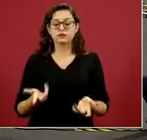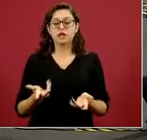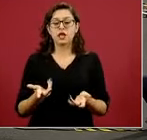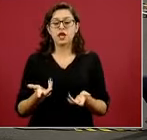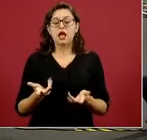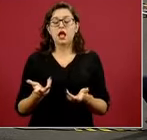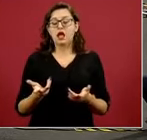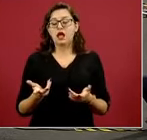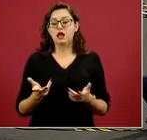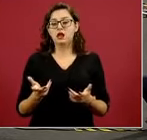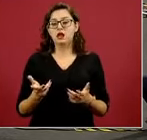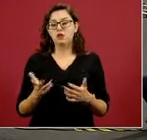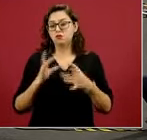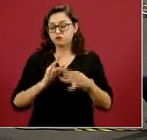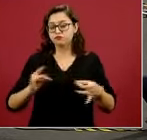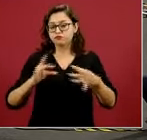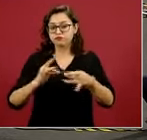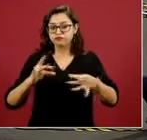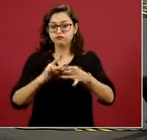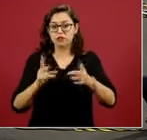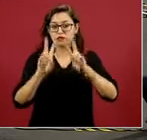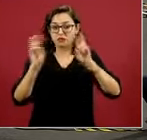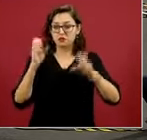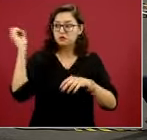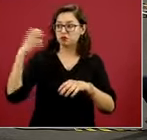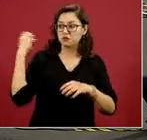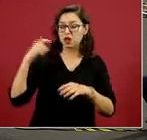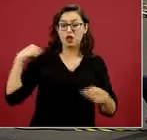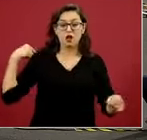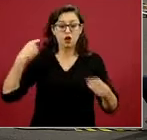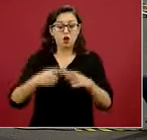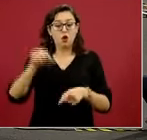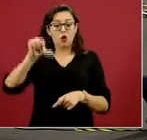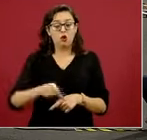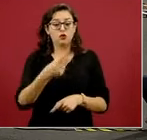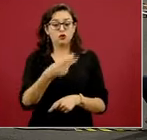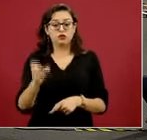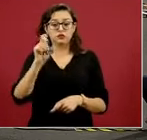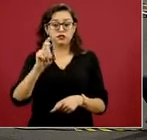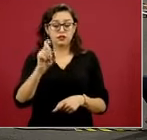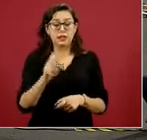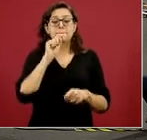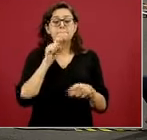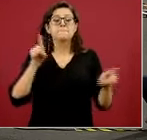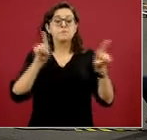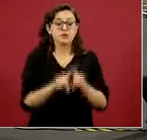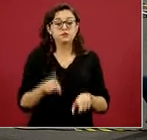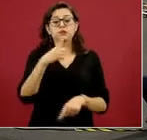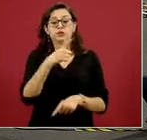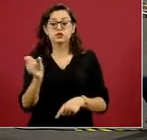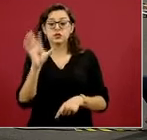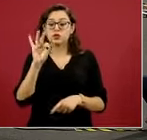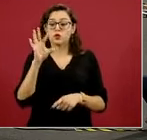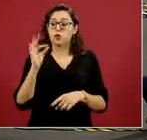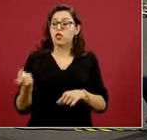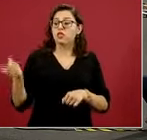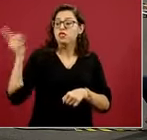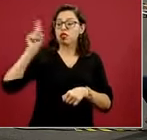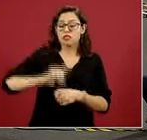la conferencia número 230, y siempre hacemos hincapié en que llevamos 140 días lo que hemos llamado la